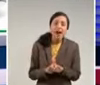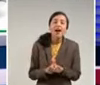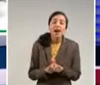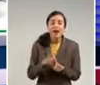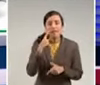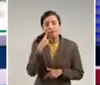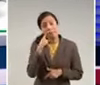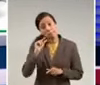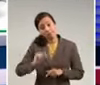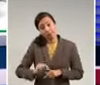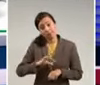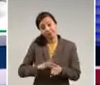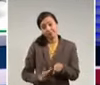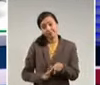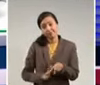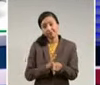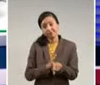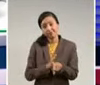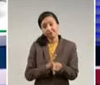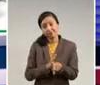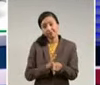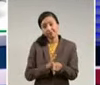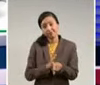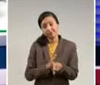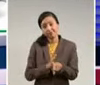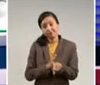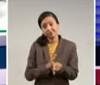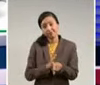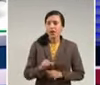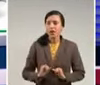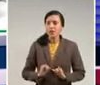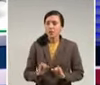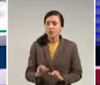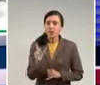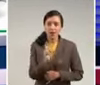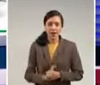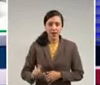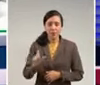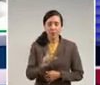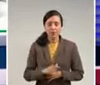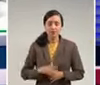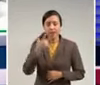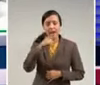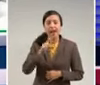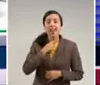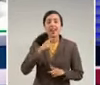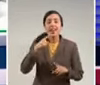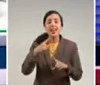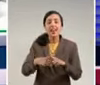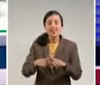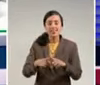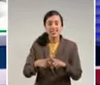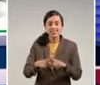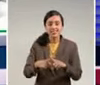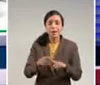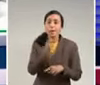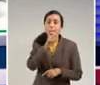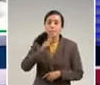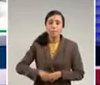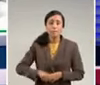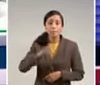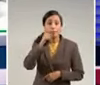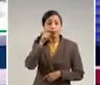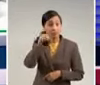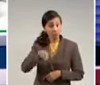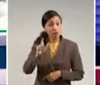casos positivos de COVID-19. Establecemos comunicación de inmediato con Alex López Almaguer, nuestro corresponsal